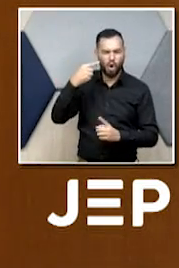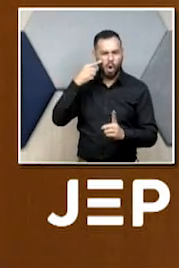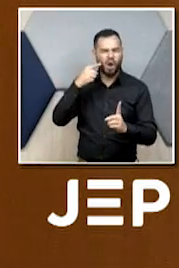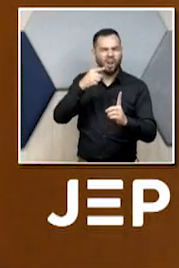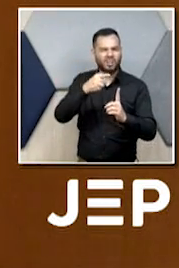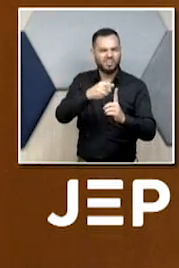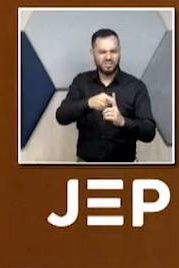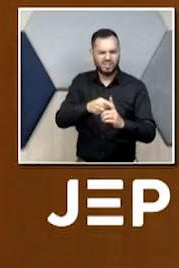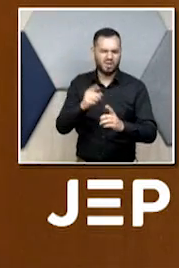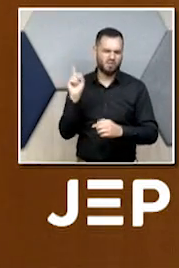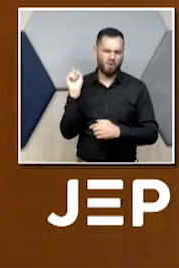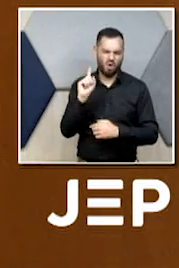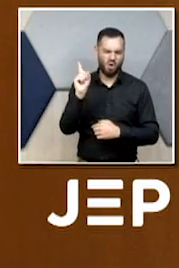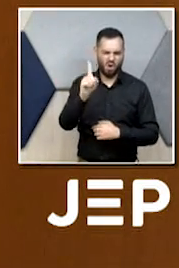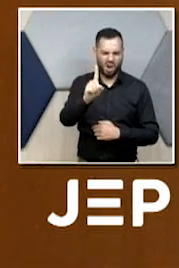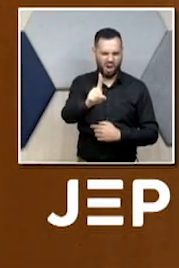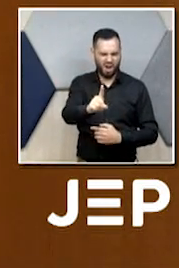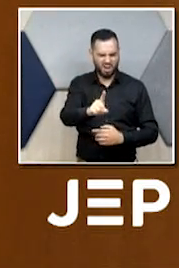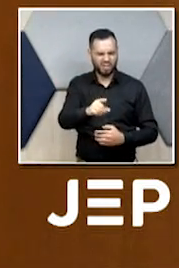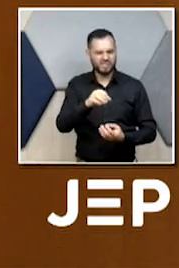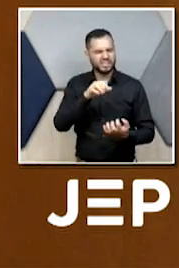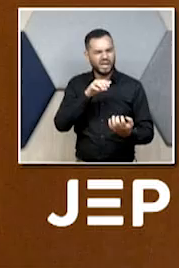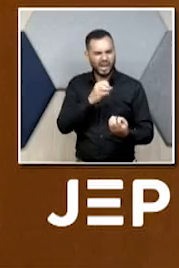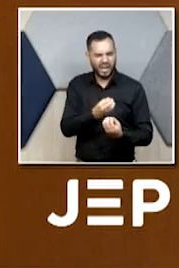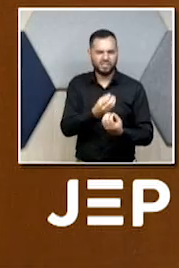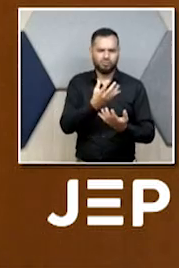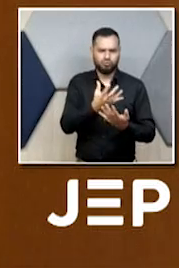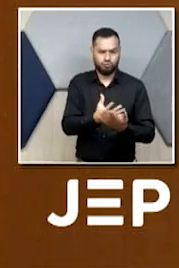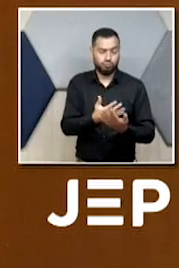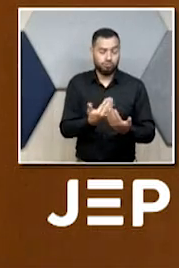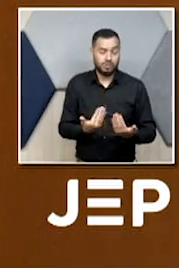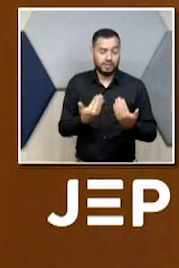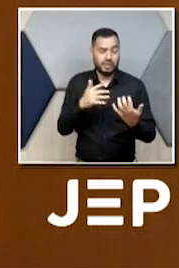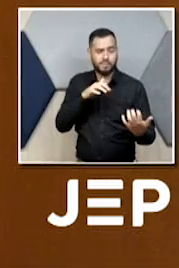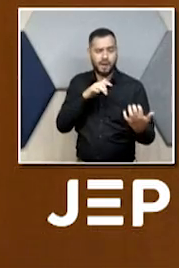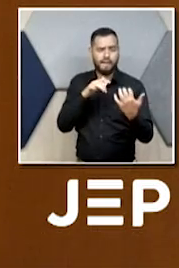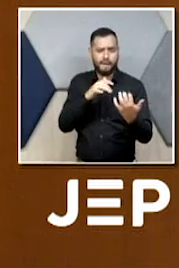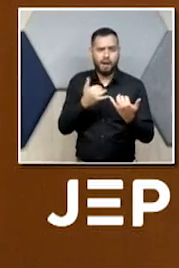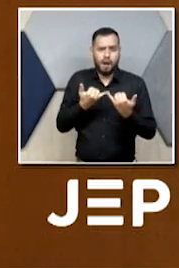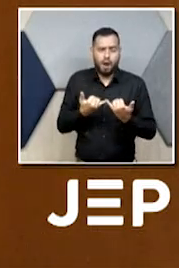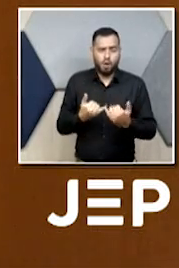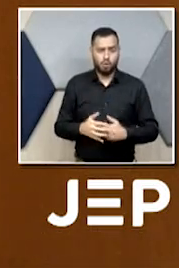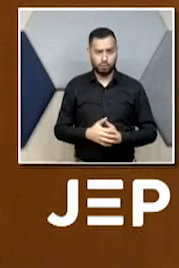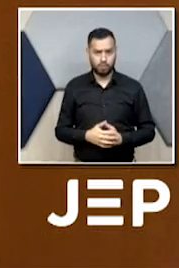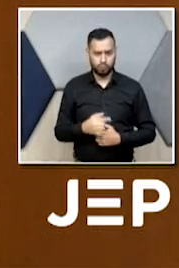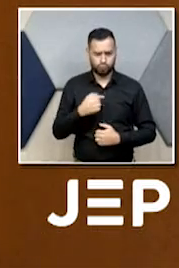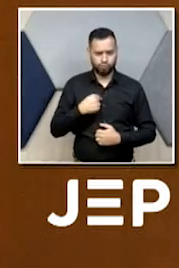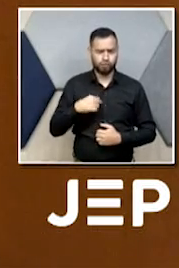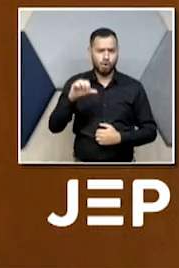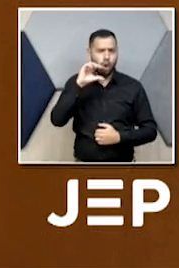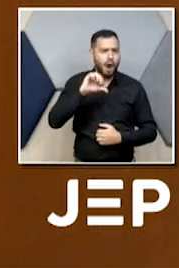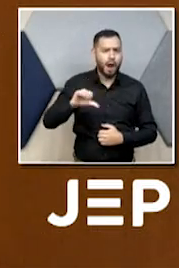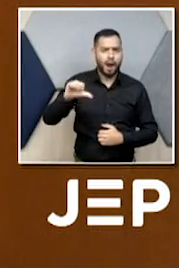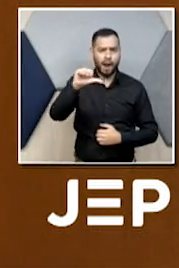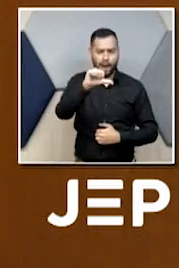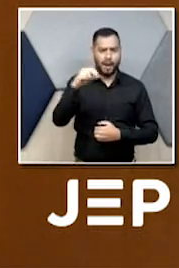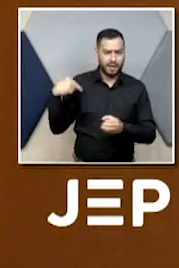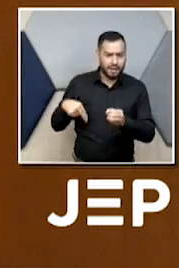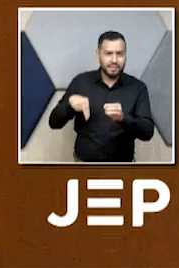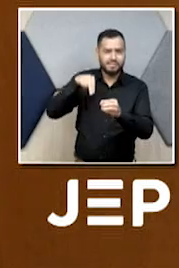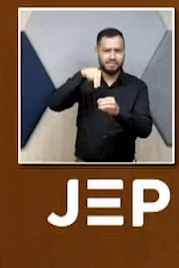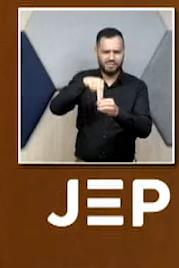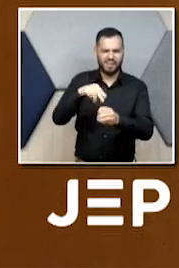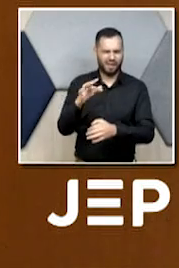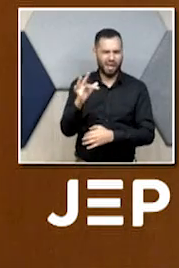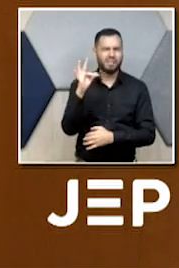causas estructurales del conflicto armado que siguen vigentes. Soy una mujer indígena, testiga de la fuerza que tenemos